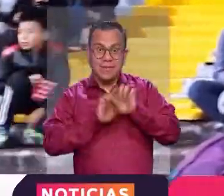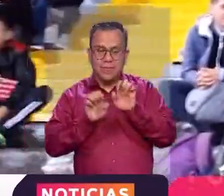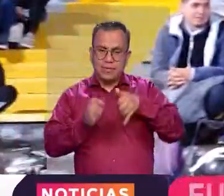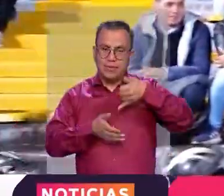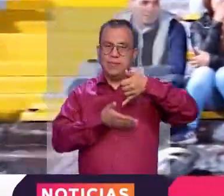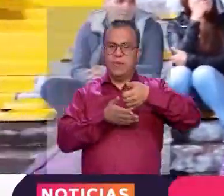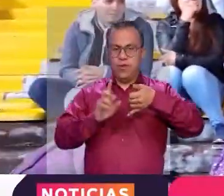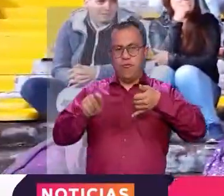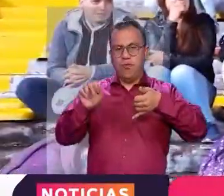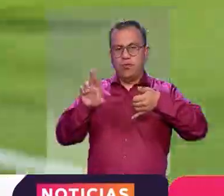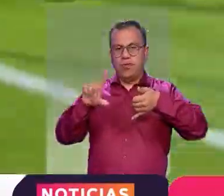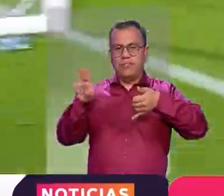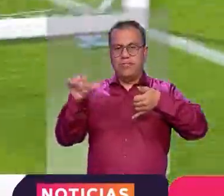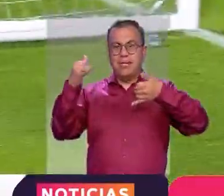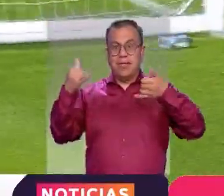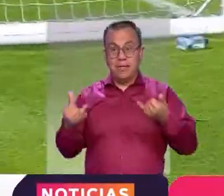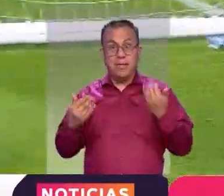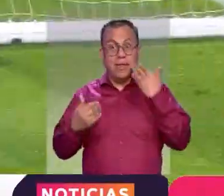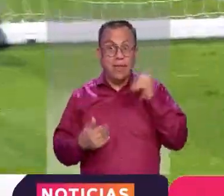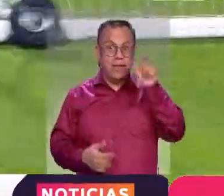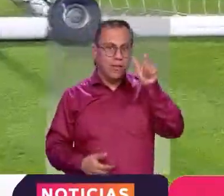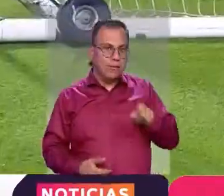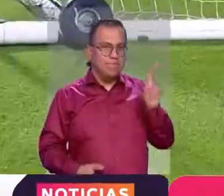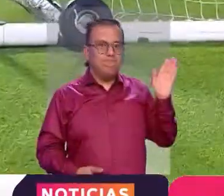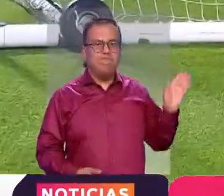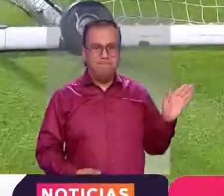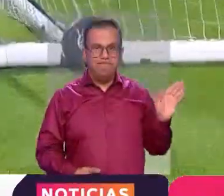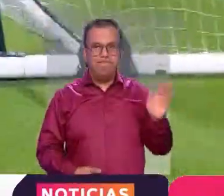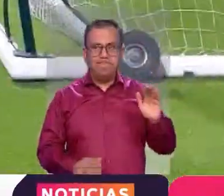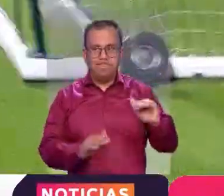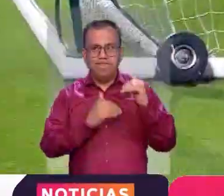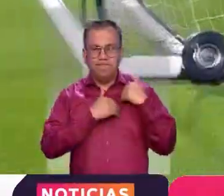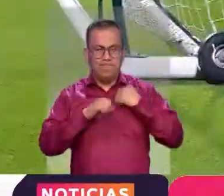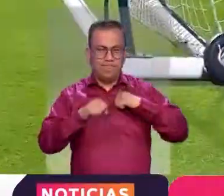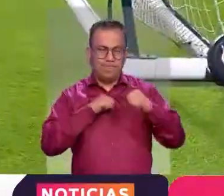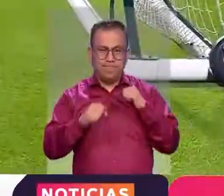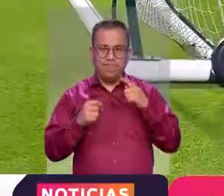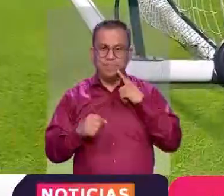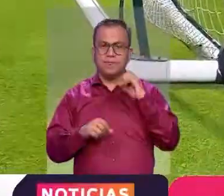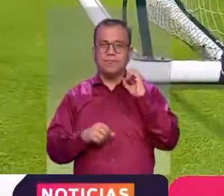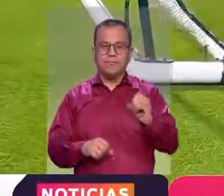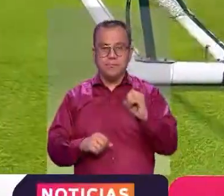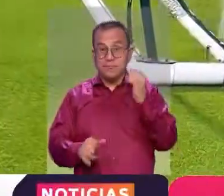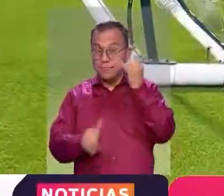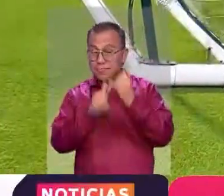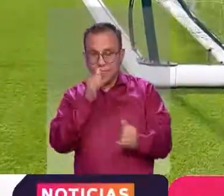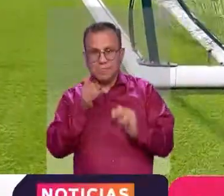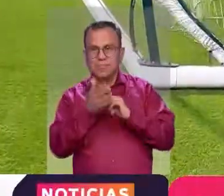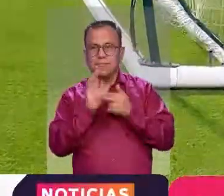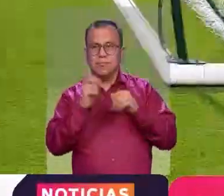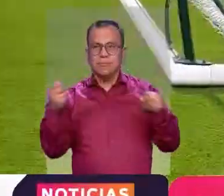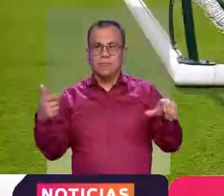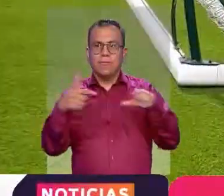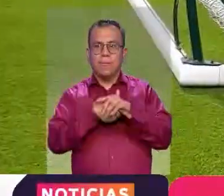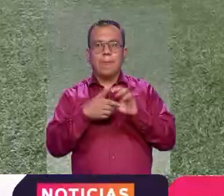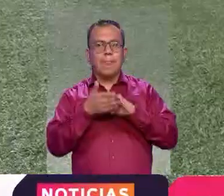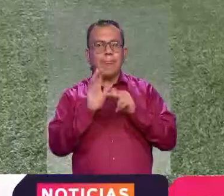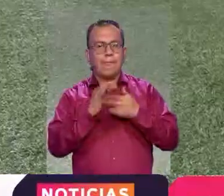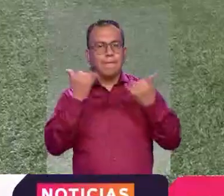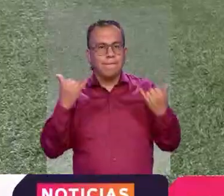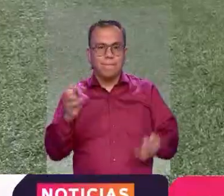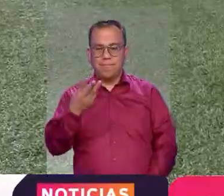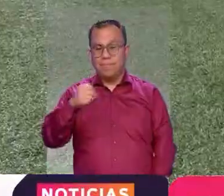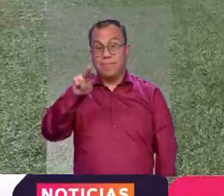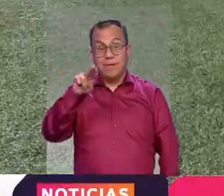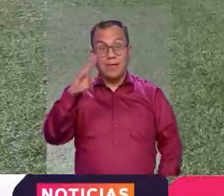título y fortaleza y mayerly Ramírez de Future Soccer fue la encargada de romper el cero sobre el final los juegos se disputarán